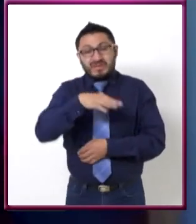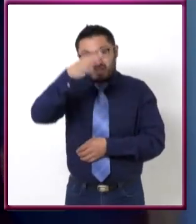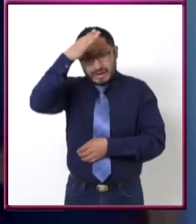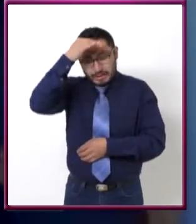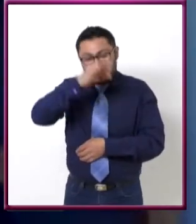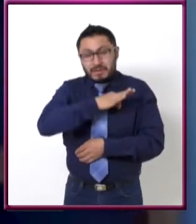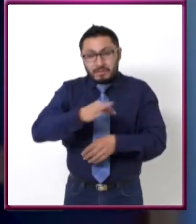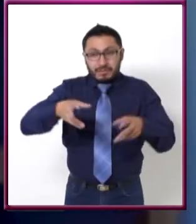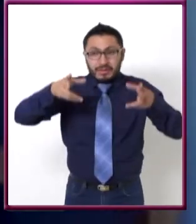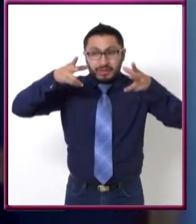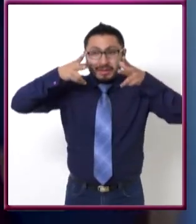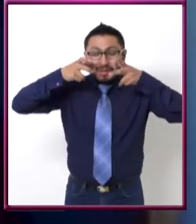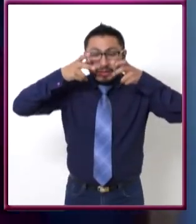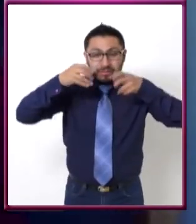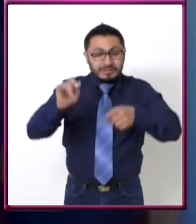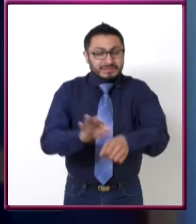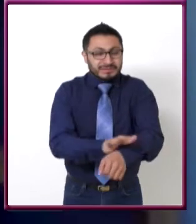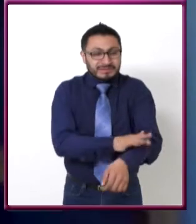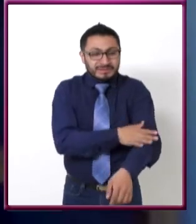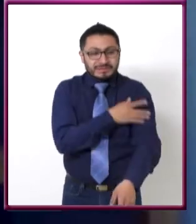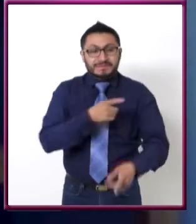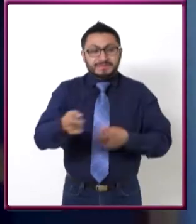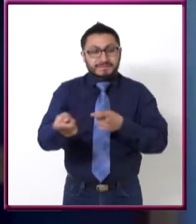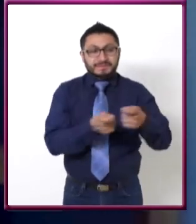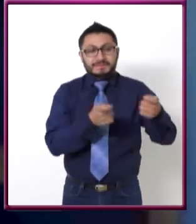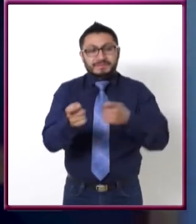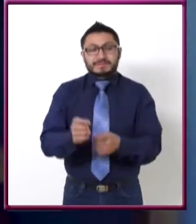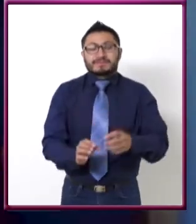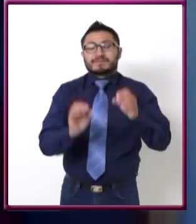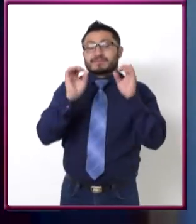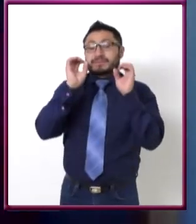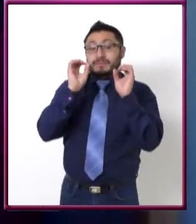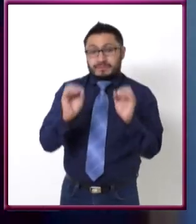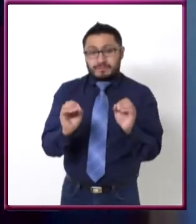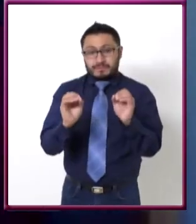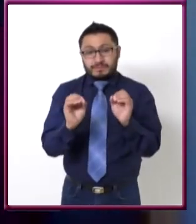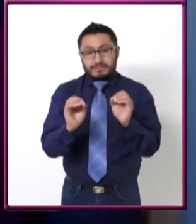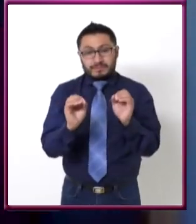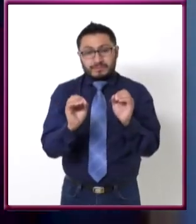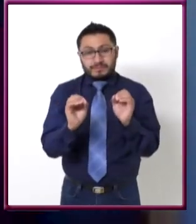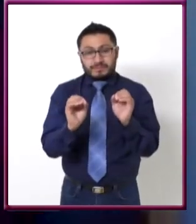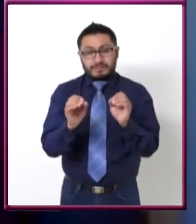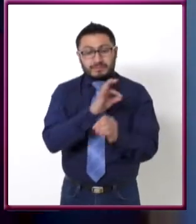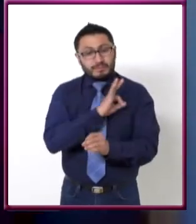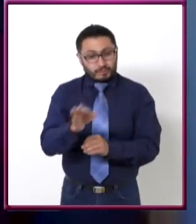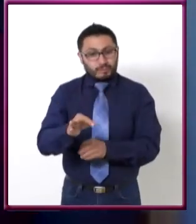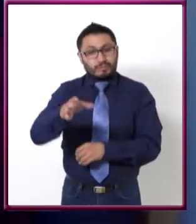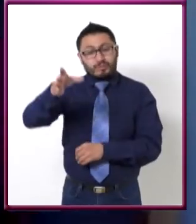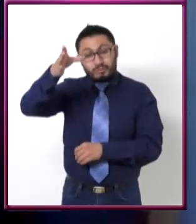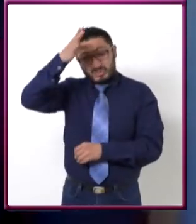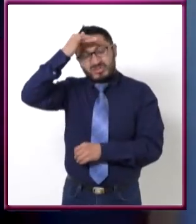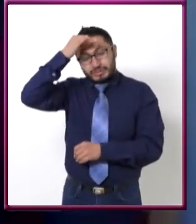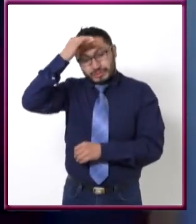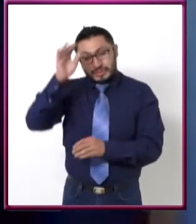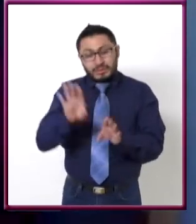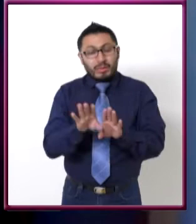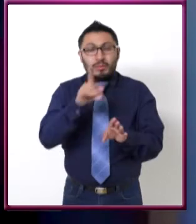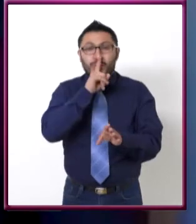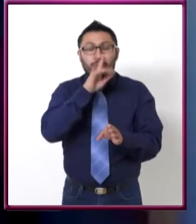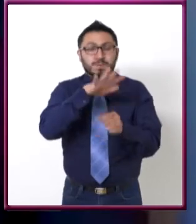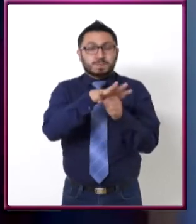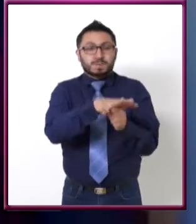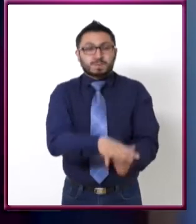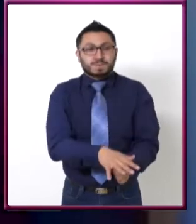podemos aprender a manejar nuestras emociones, o podemos aprender